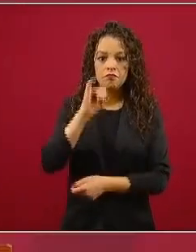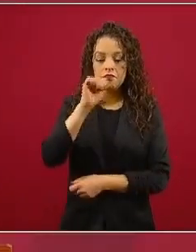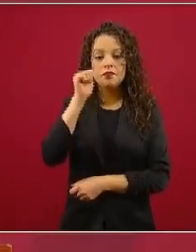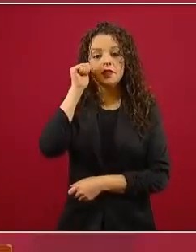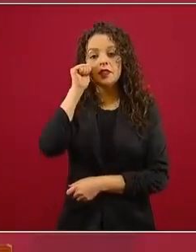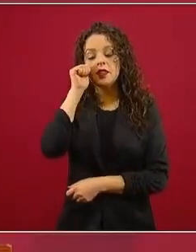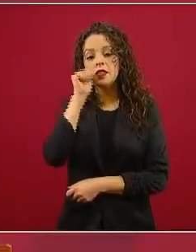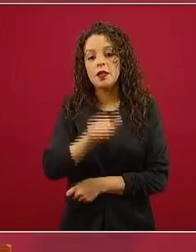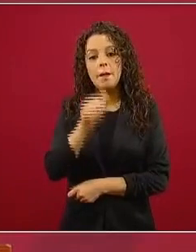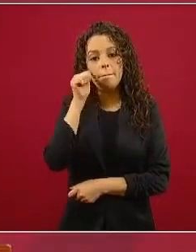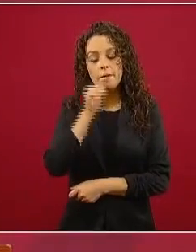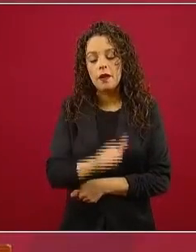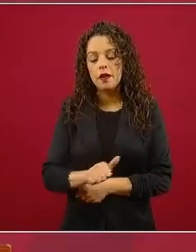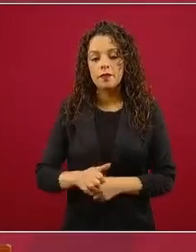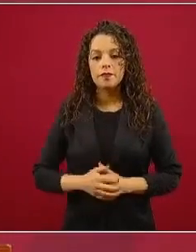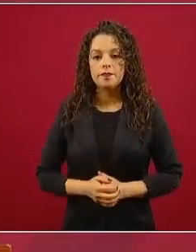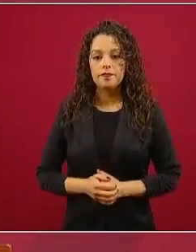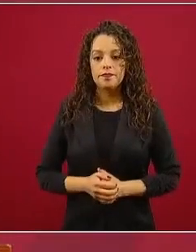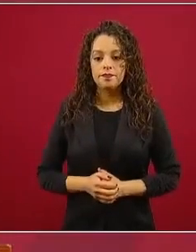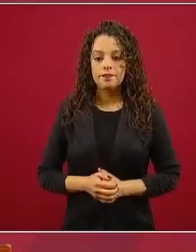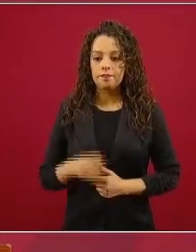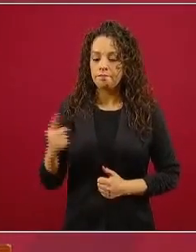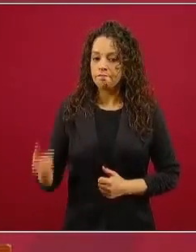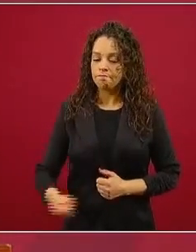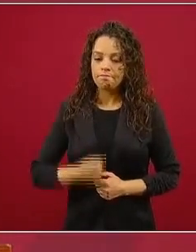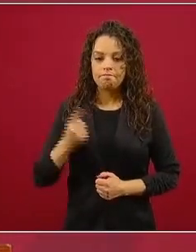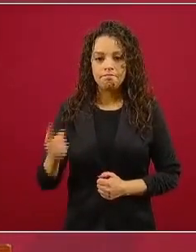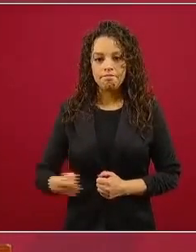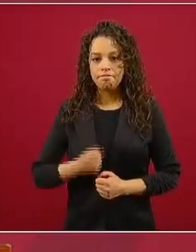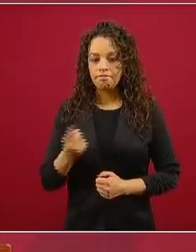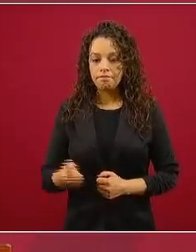siempre. Por eso el esquema